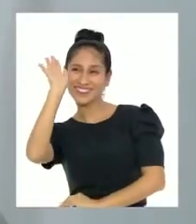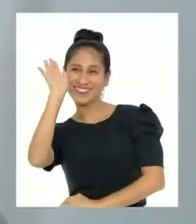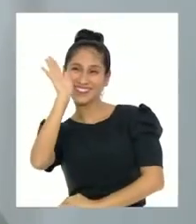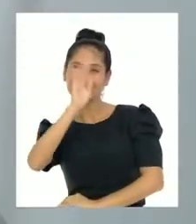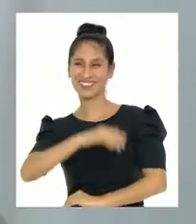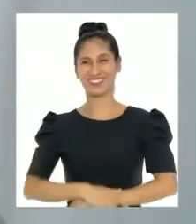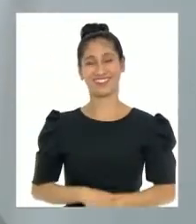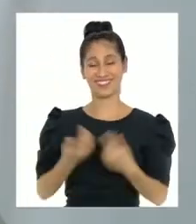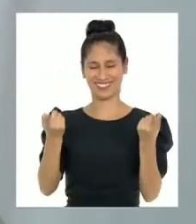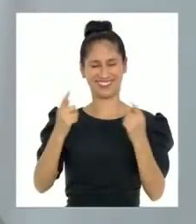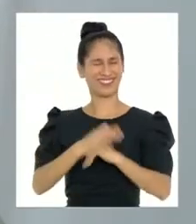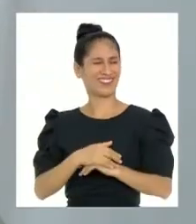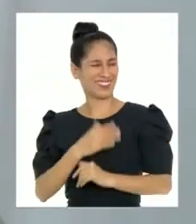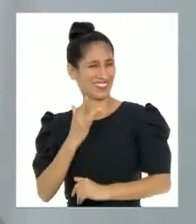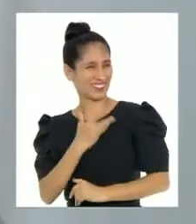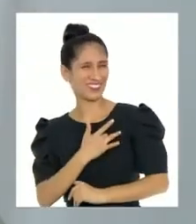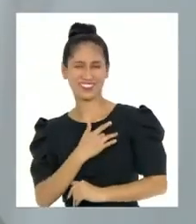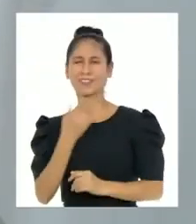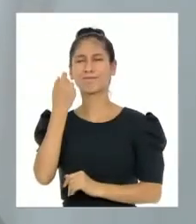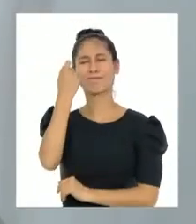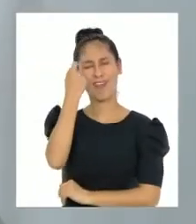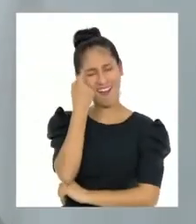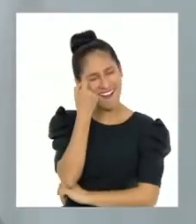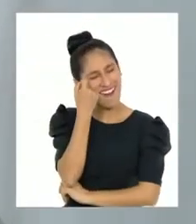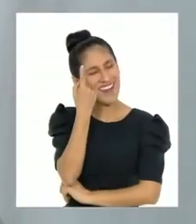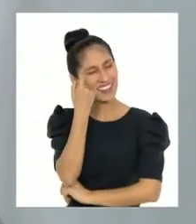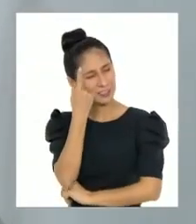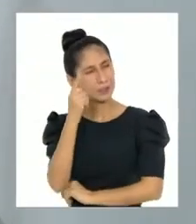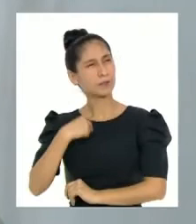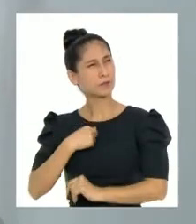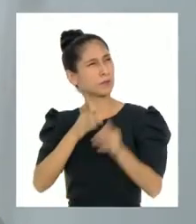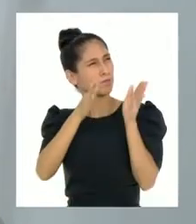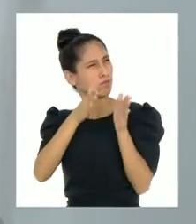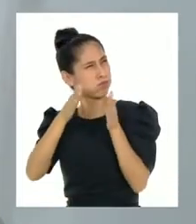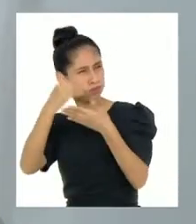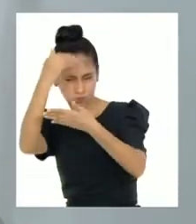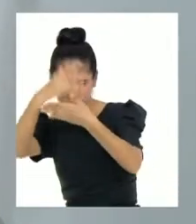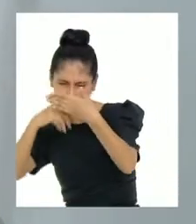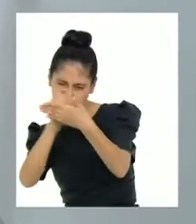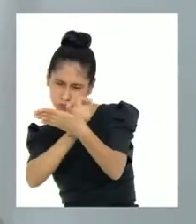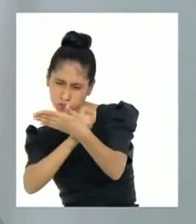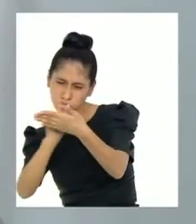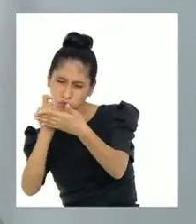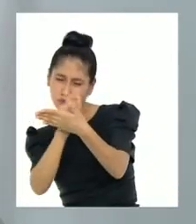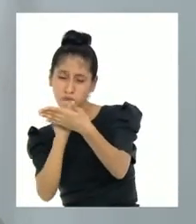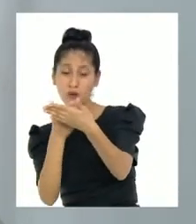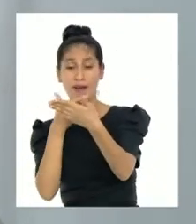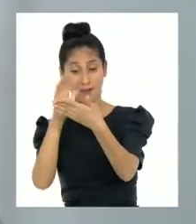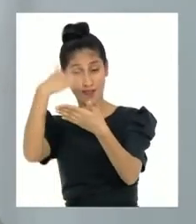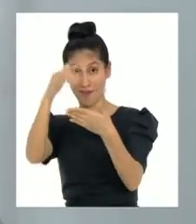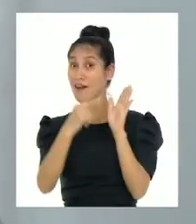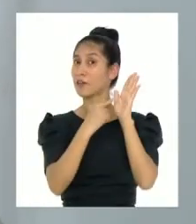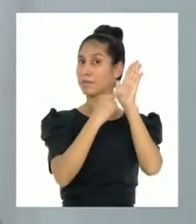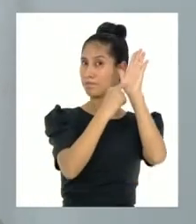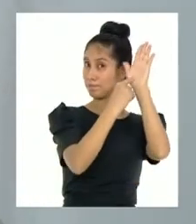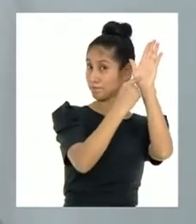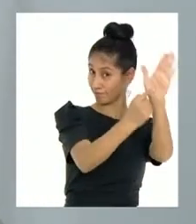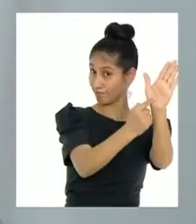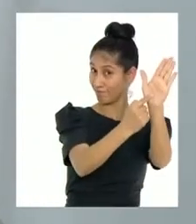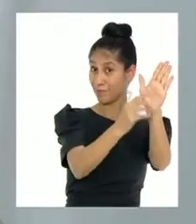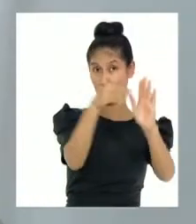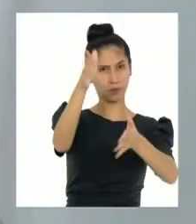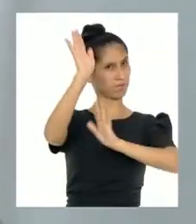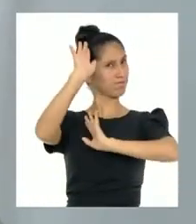Cada vez me siento más cerca de entender cómo escribir propuestas de acciones argumentadas para presentarlas a través de un discurso,